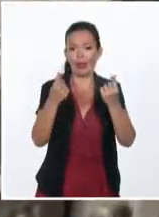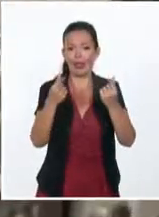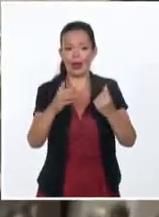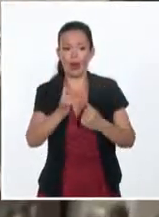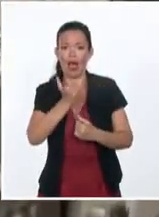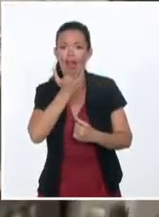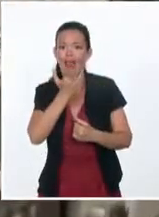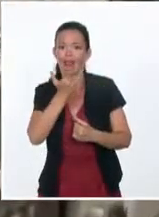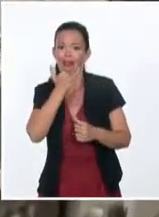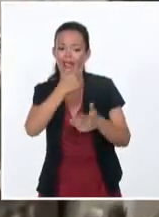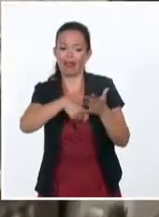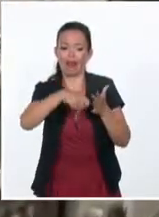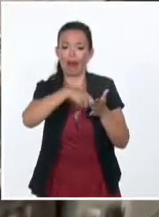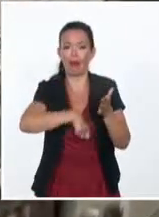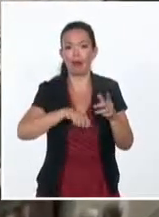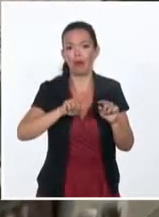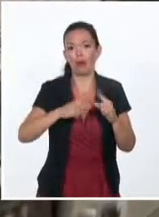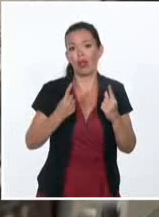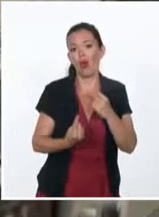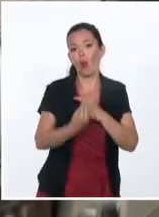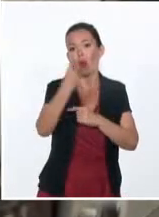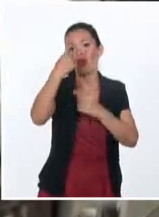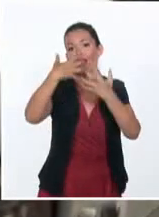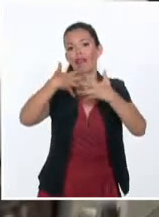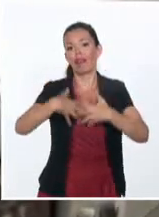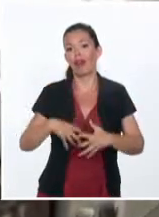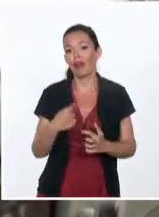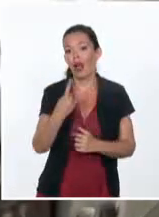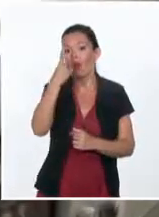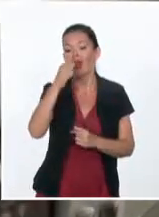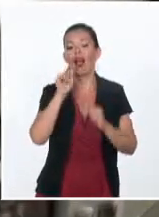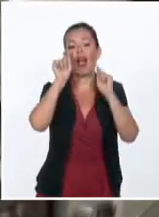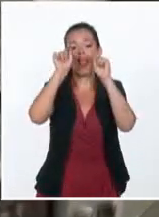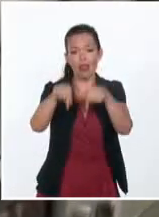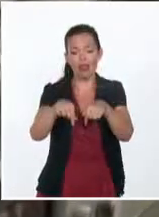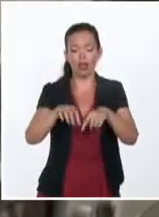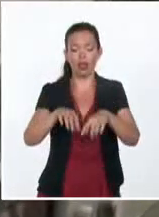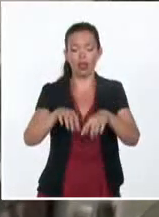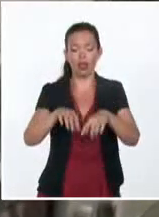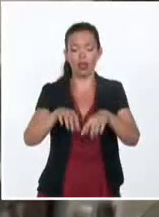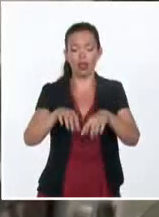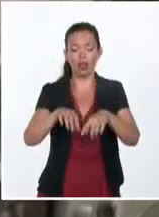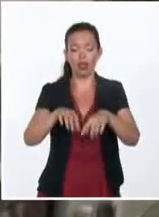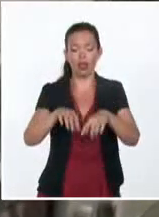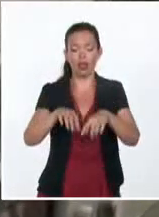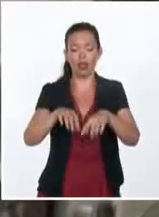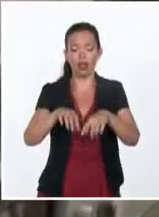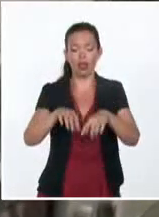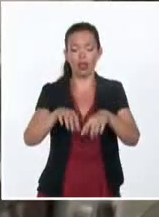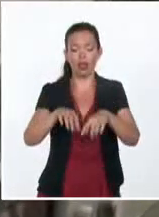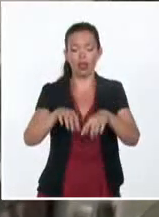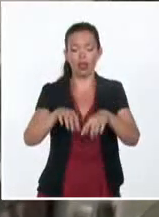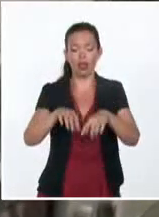fábrica única de su tipo en el país. En el presente año, la situación es diferente en